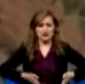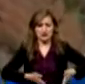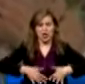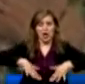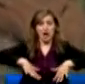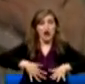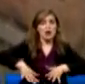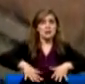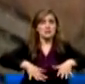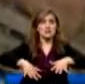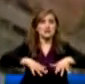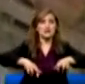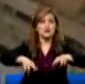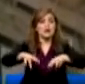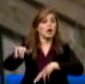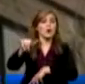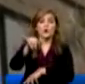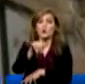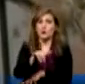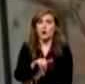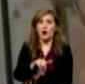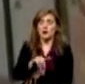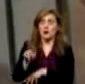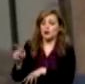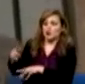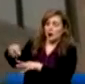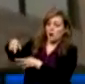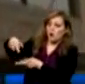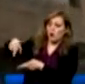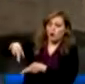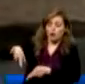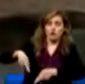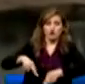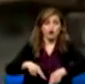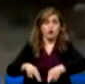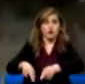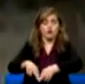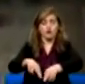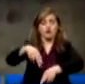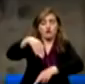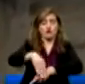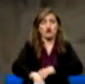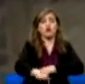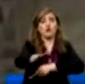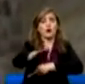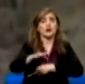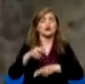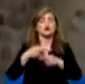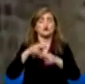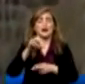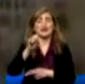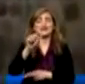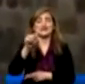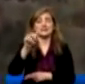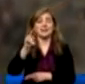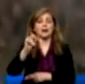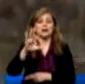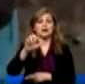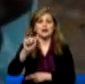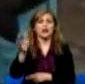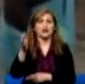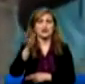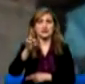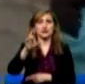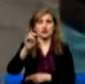un río porque el agua viene más o menos desde el manantial y esto se va hasta abajo, hasta Santa Rosa. Entonces... Perfecto,